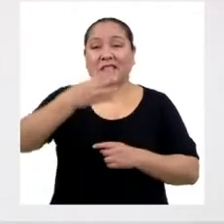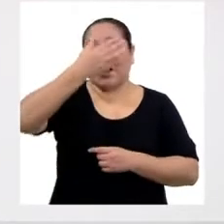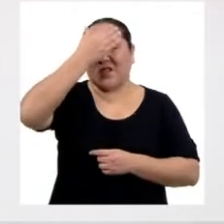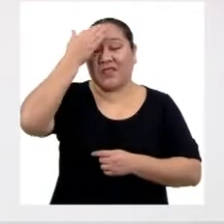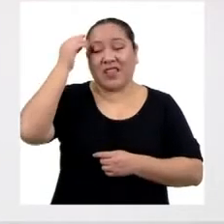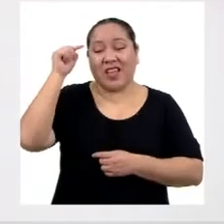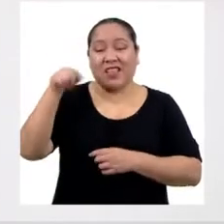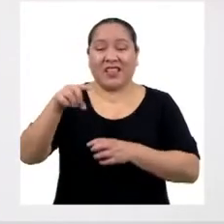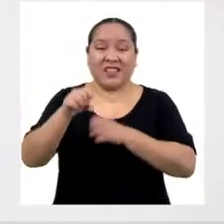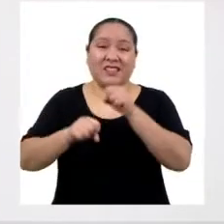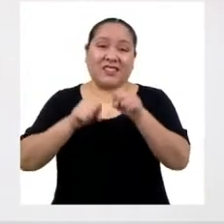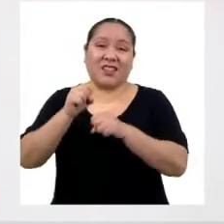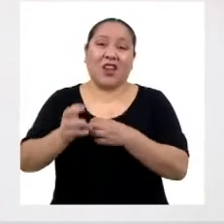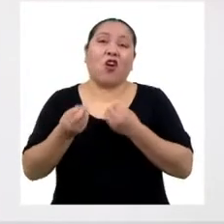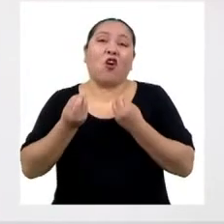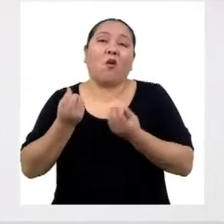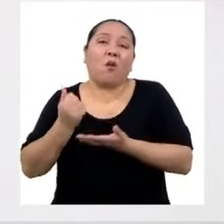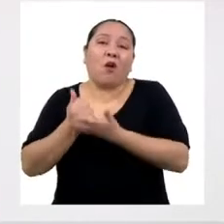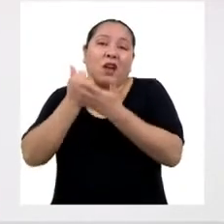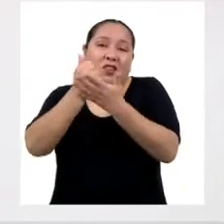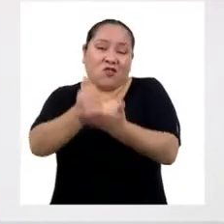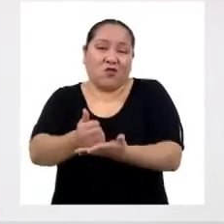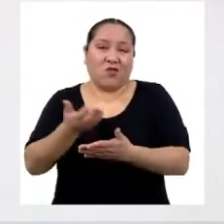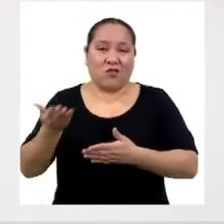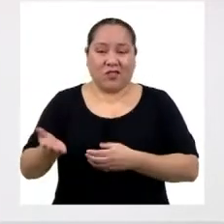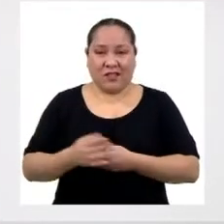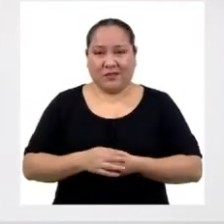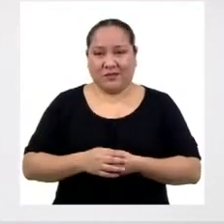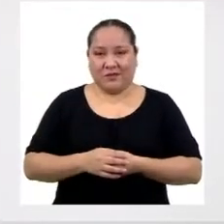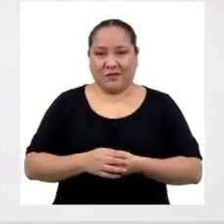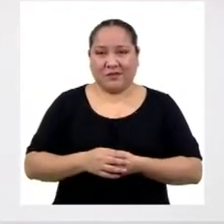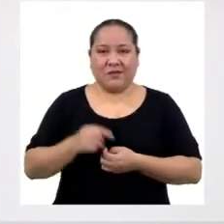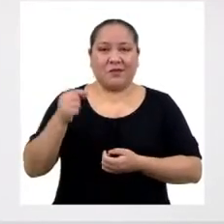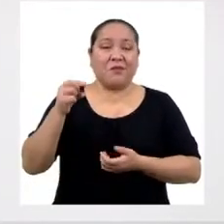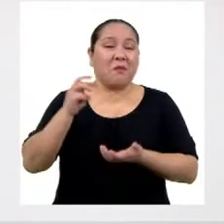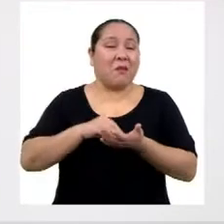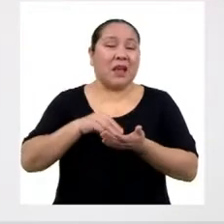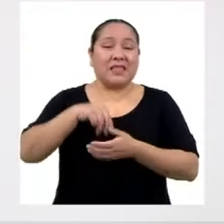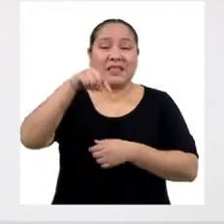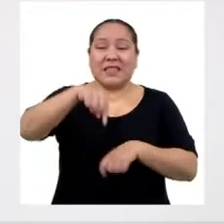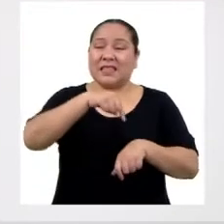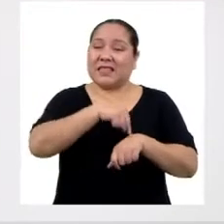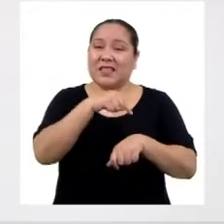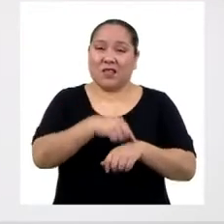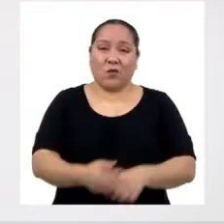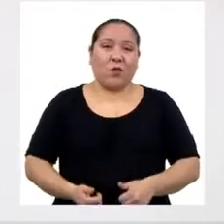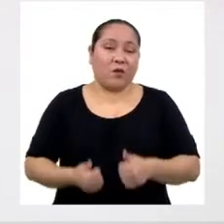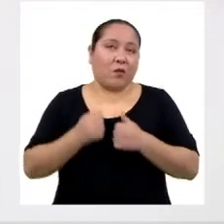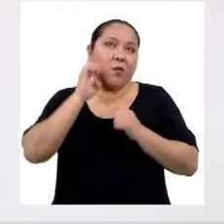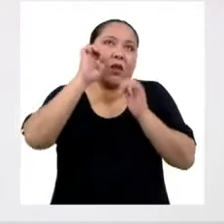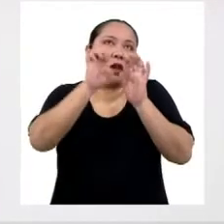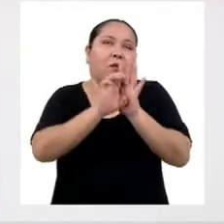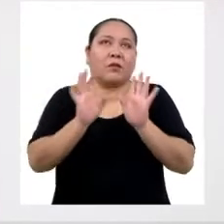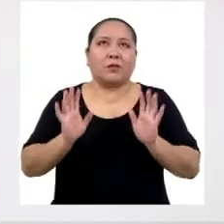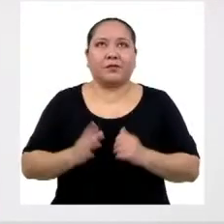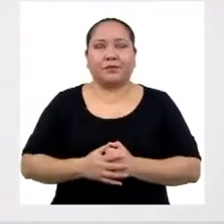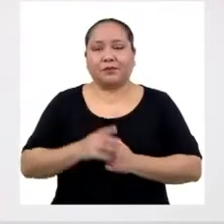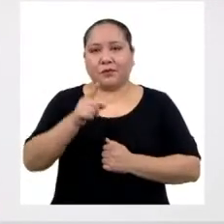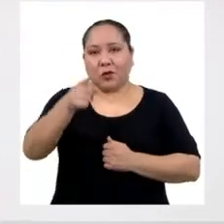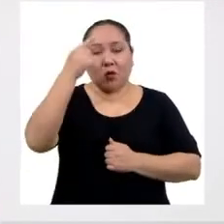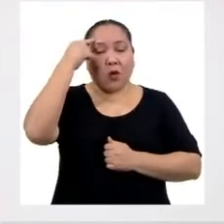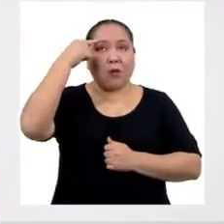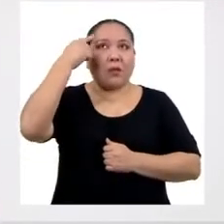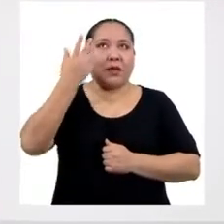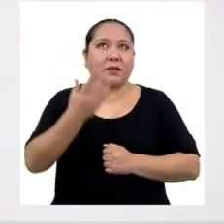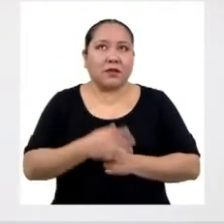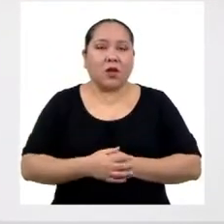ella y de todos los beneficios que nos brinda, sobre todo en este momento que vivimos. Por ejemplo, ¿te has puesto a